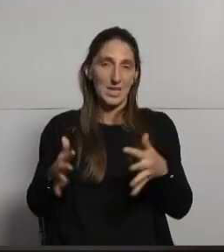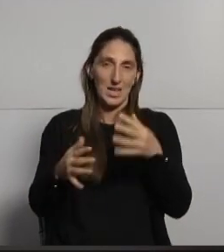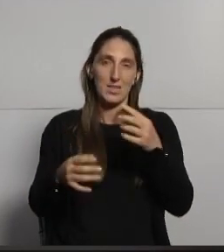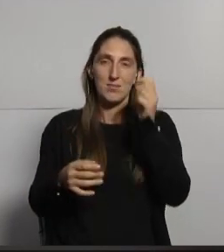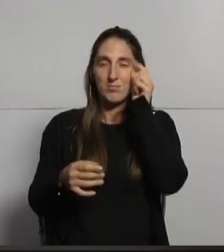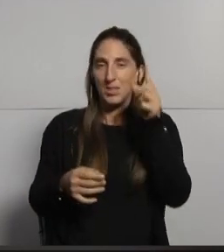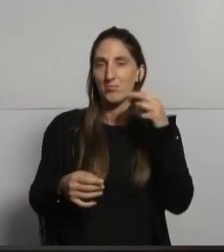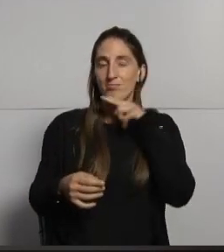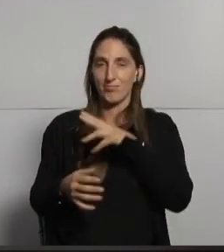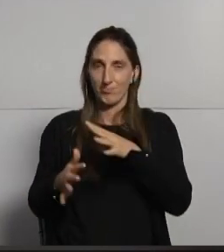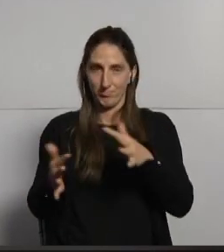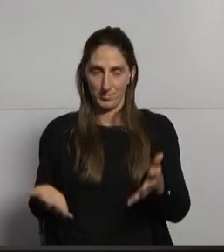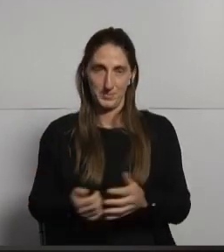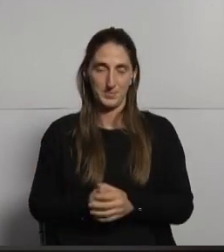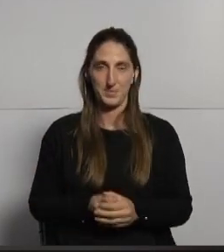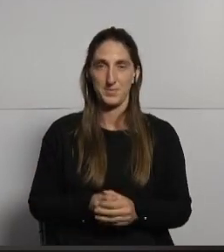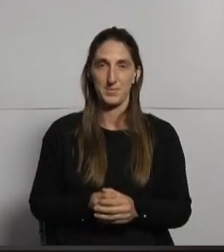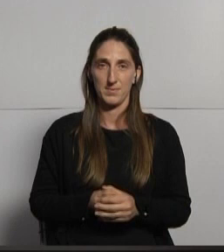artificial.